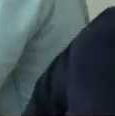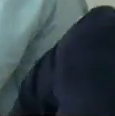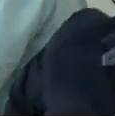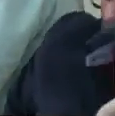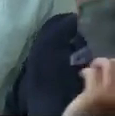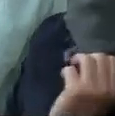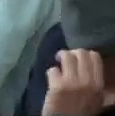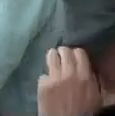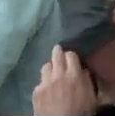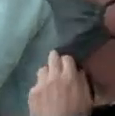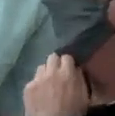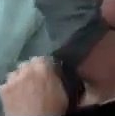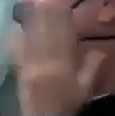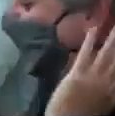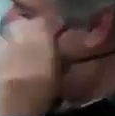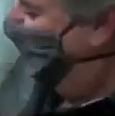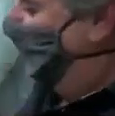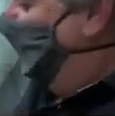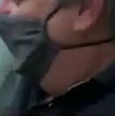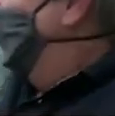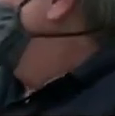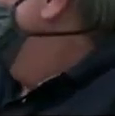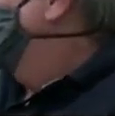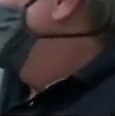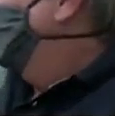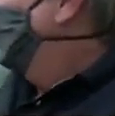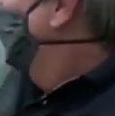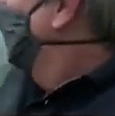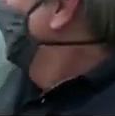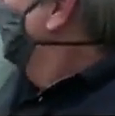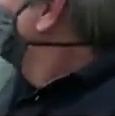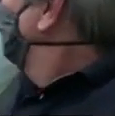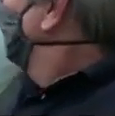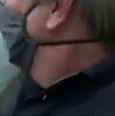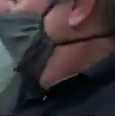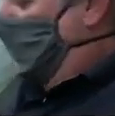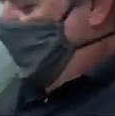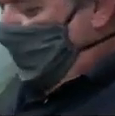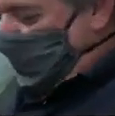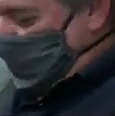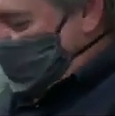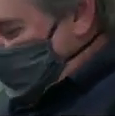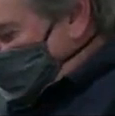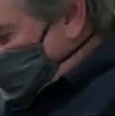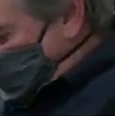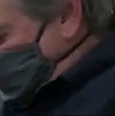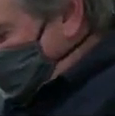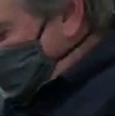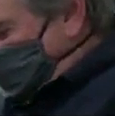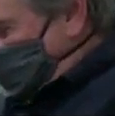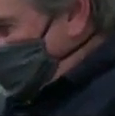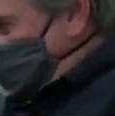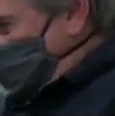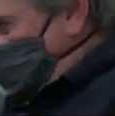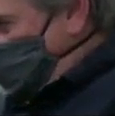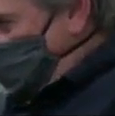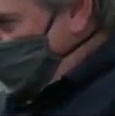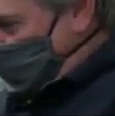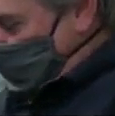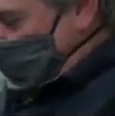de 96 test que se hicieron el día domingo, el día lunes se confirma, ¿no? El día 10, sí, se confirman